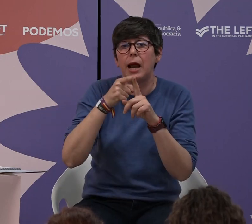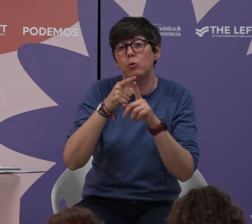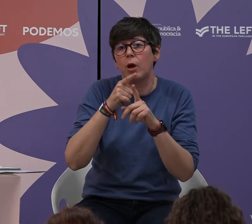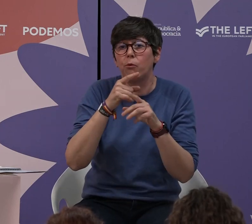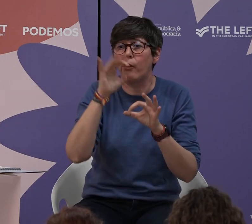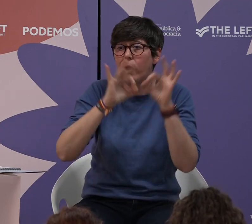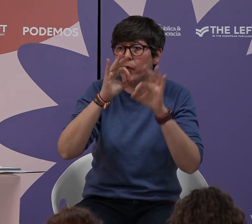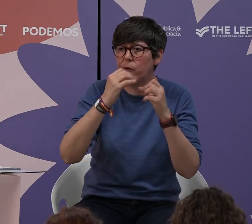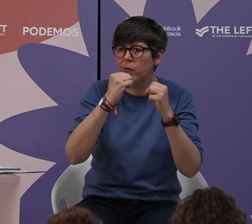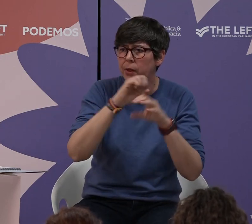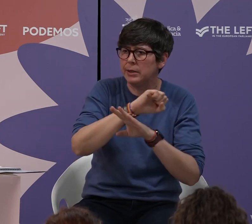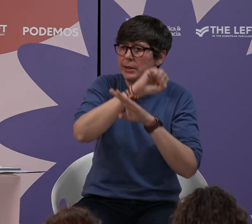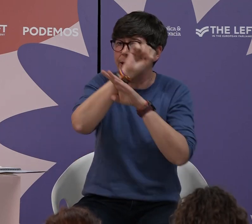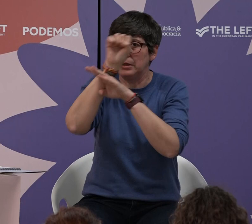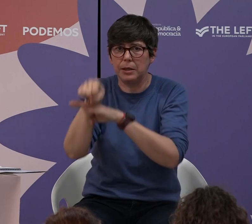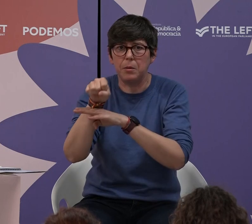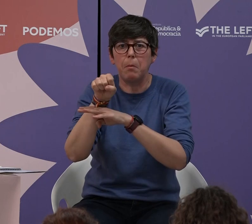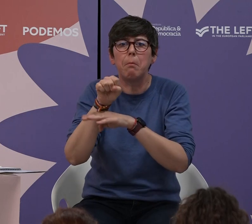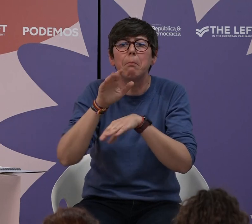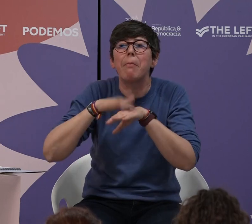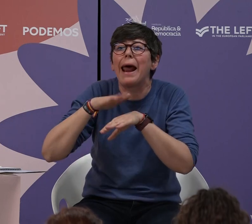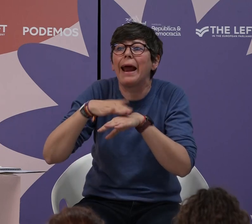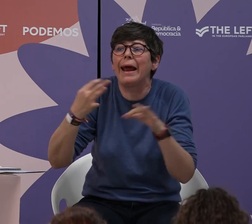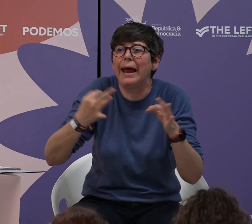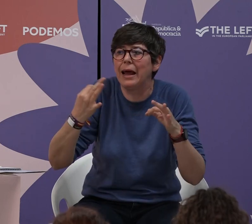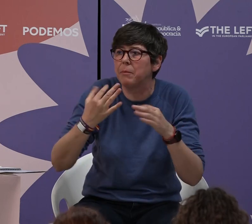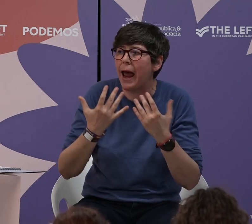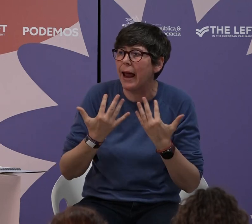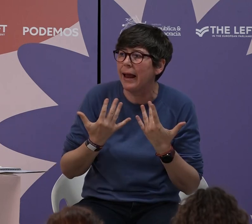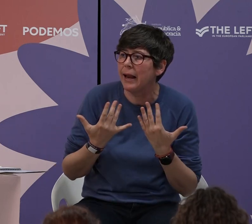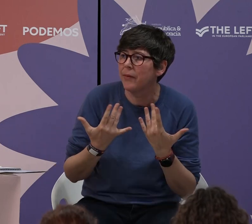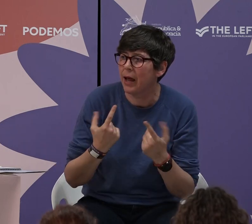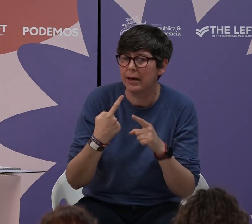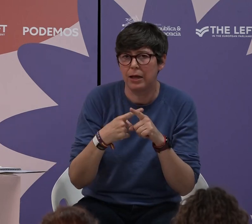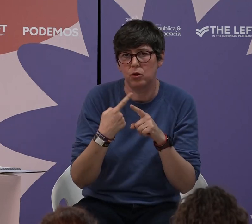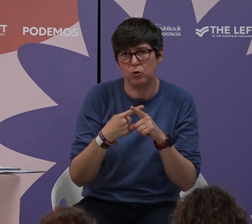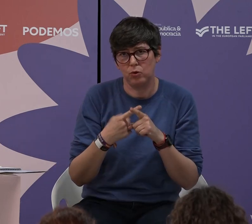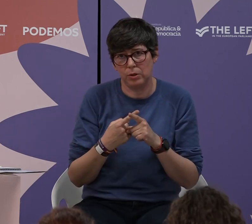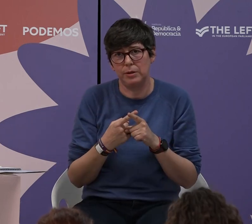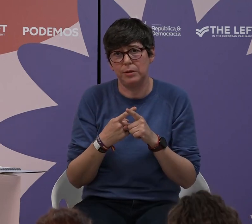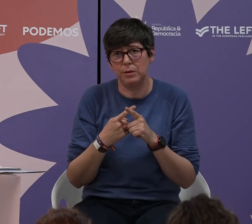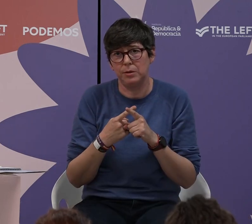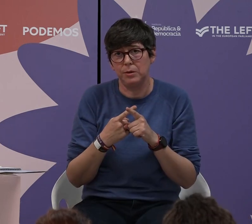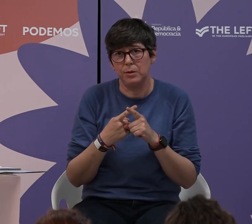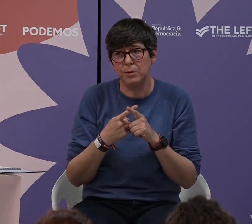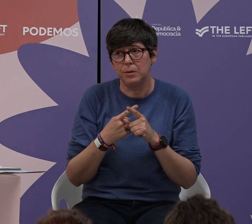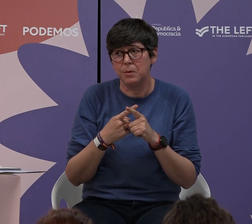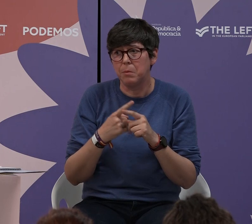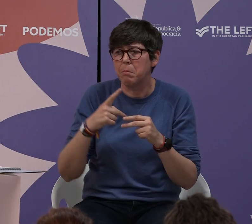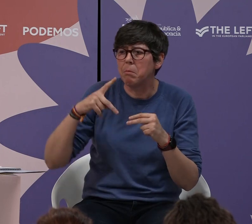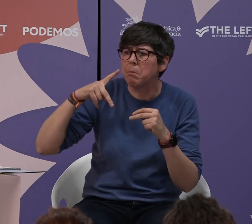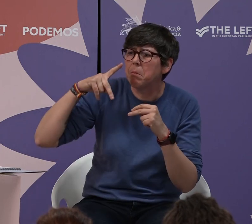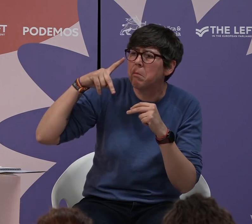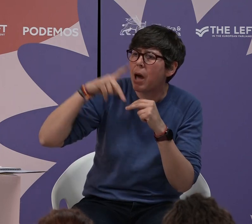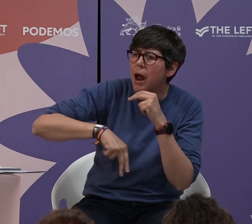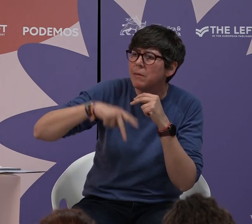y nosotros aspiramos a una correlación de fuerzas como os decía distinta y para qué pues para agilizar las cosas que